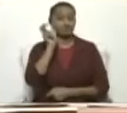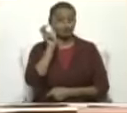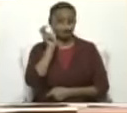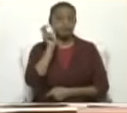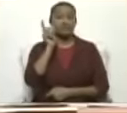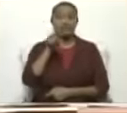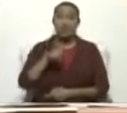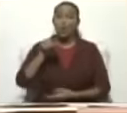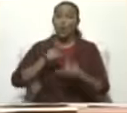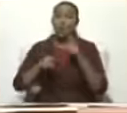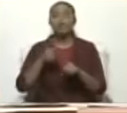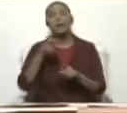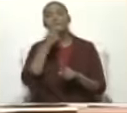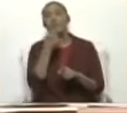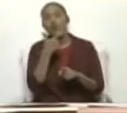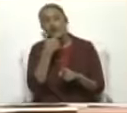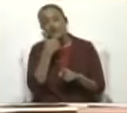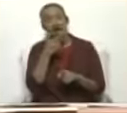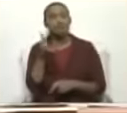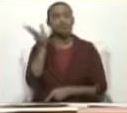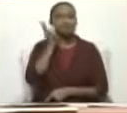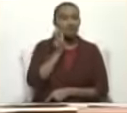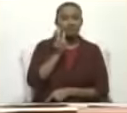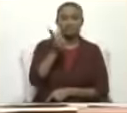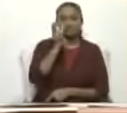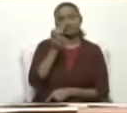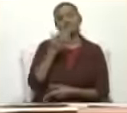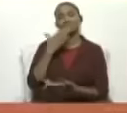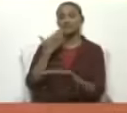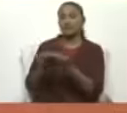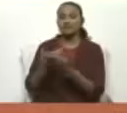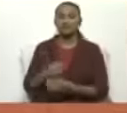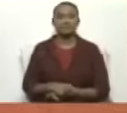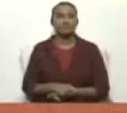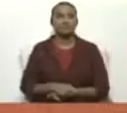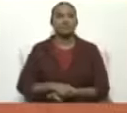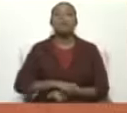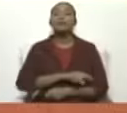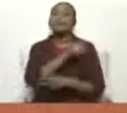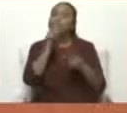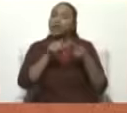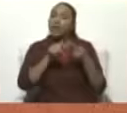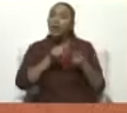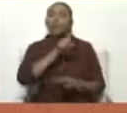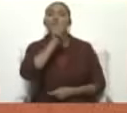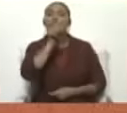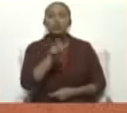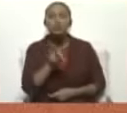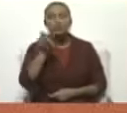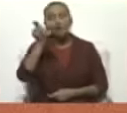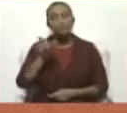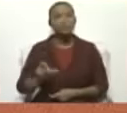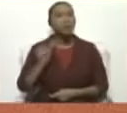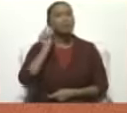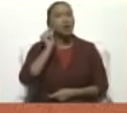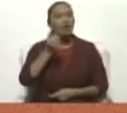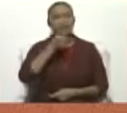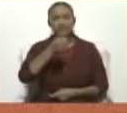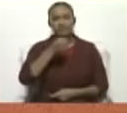cosas agradables que escuchar. Gracias. La segunda pregunta la realiza Nelcy Delgado por Canal